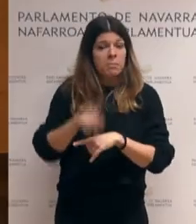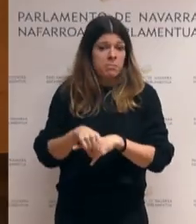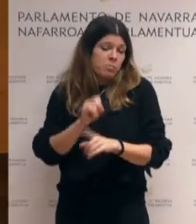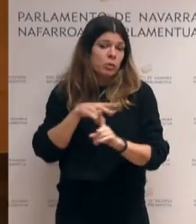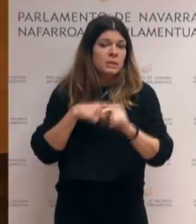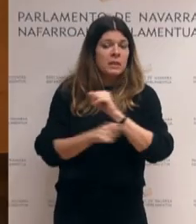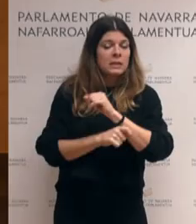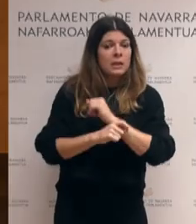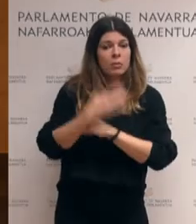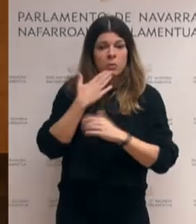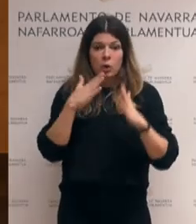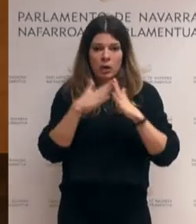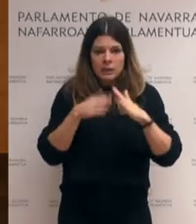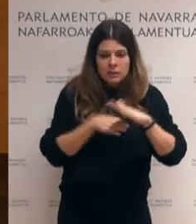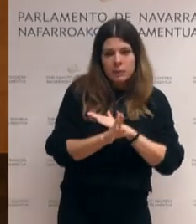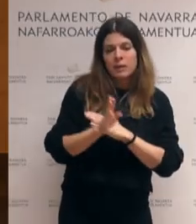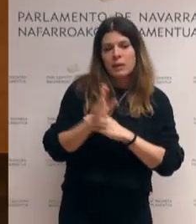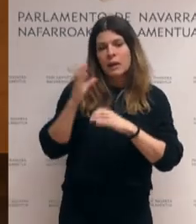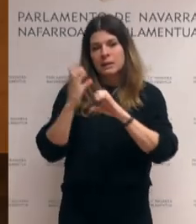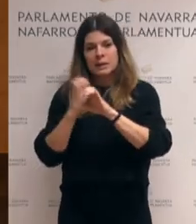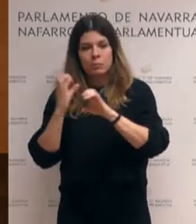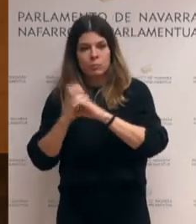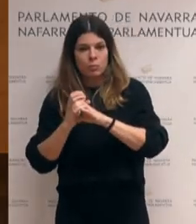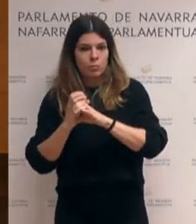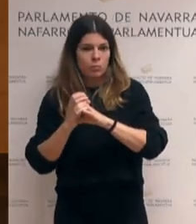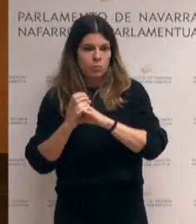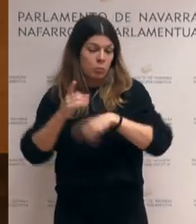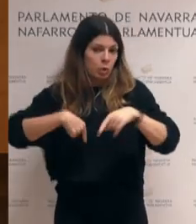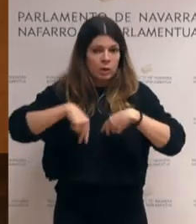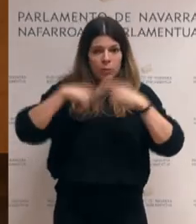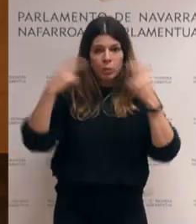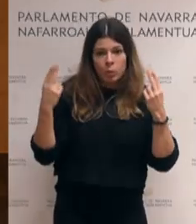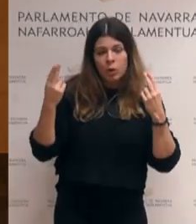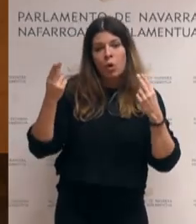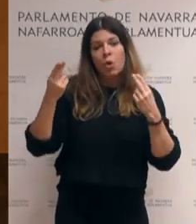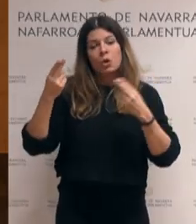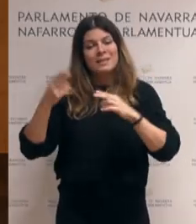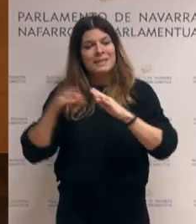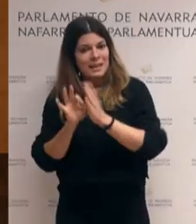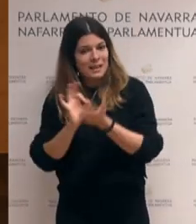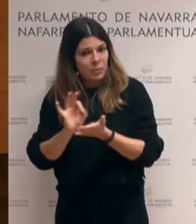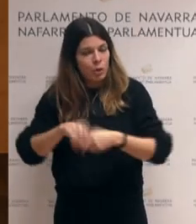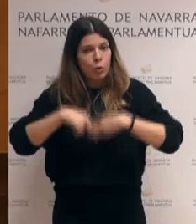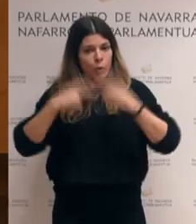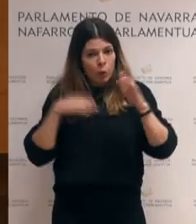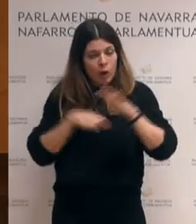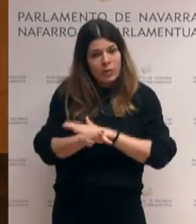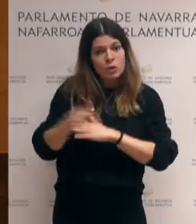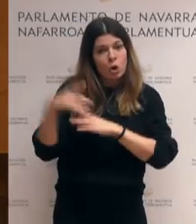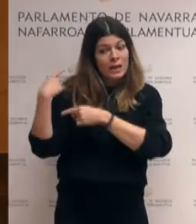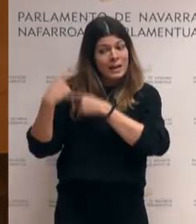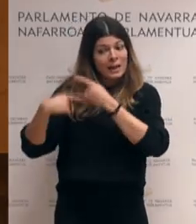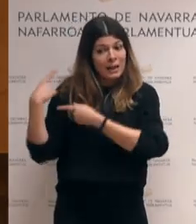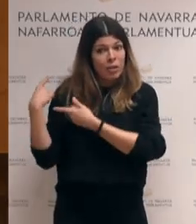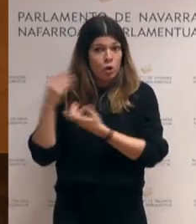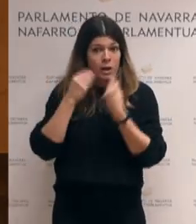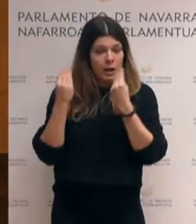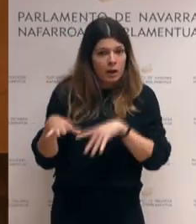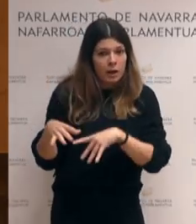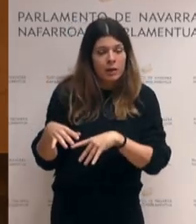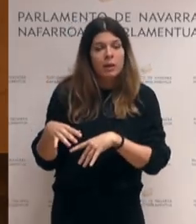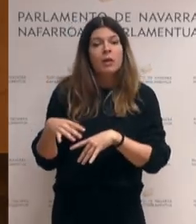el acceso a la vivienda el transporte público acceso a los servicios públicos relevo generacional pulso al